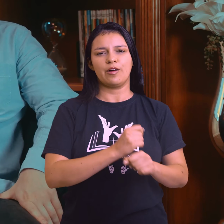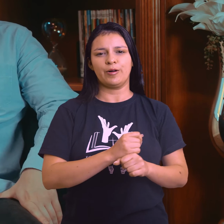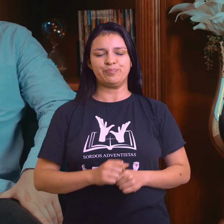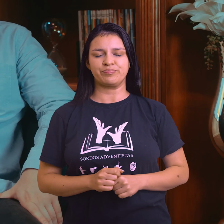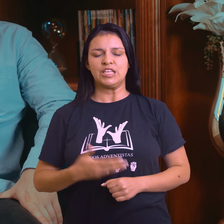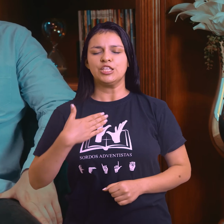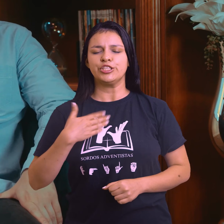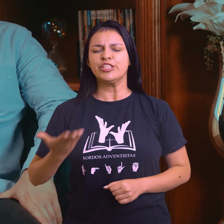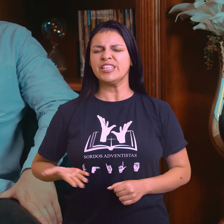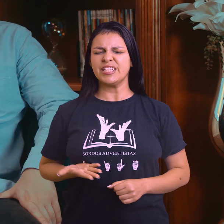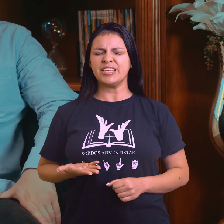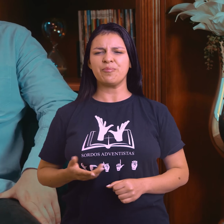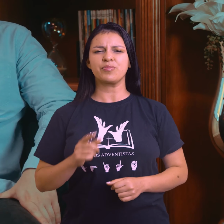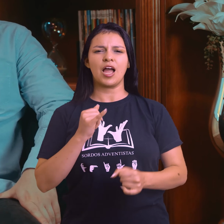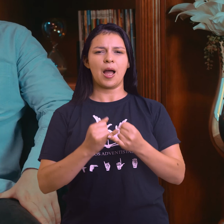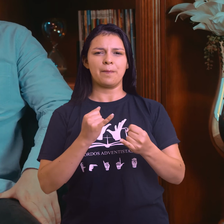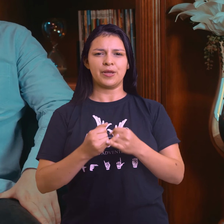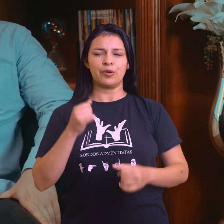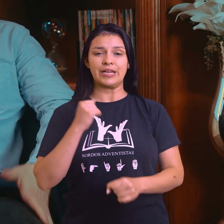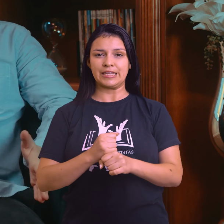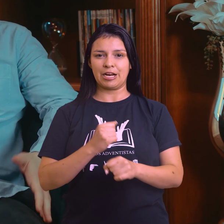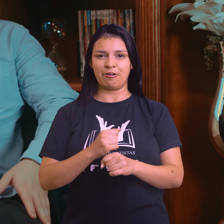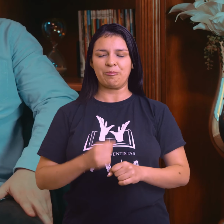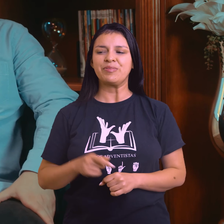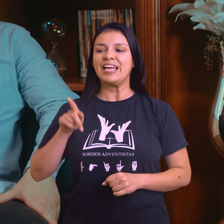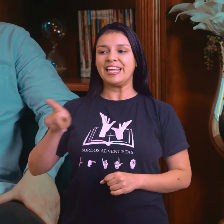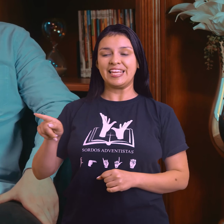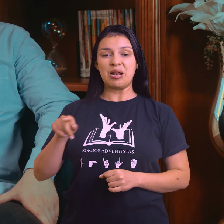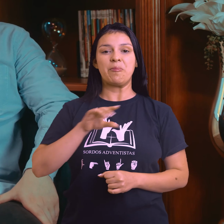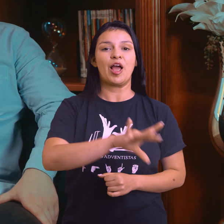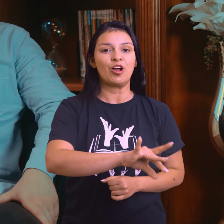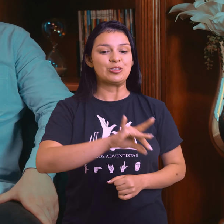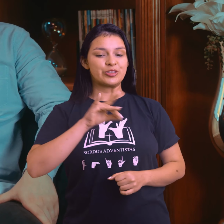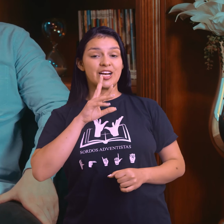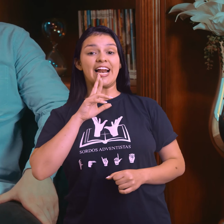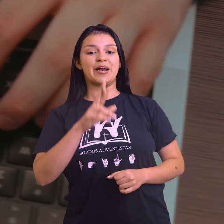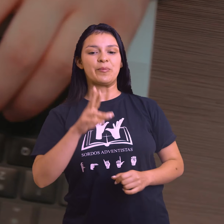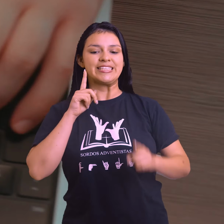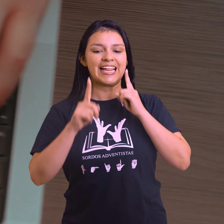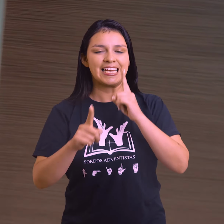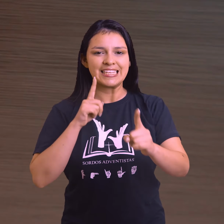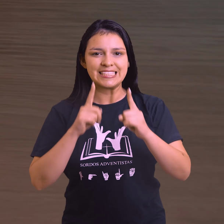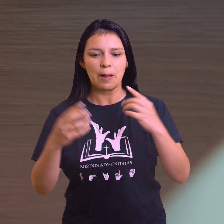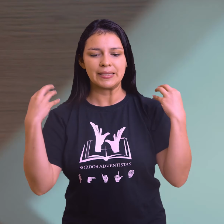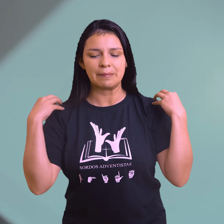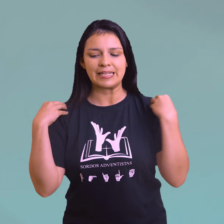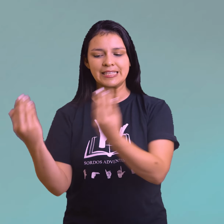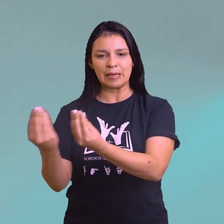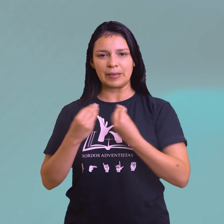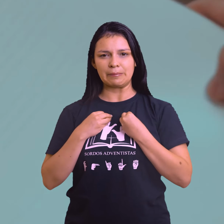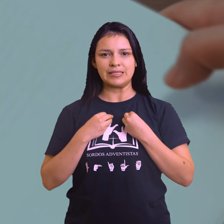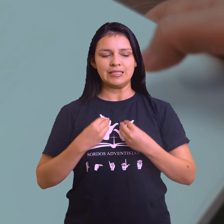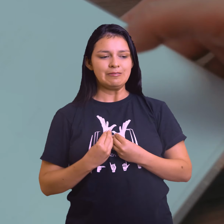yo tenía un amigo en el trabajo al que tenía mucha consideración. Y él me consiguió las respuestas del examen de práctica para mí. Y me lo